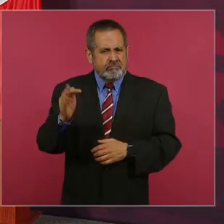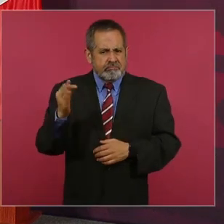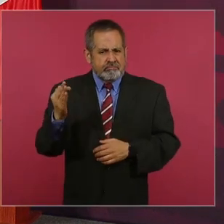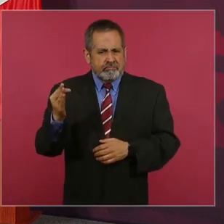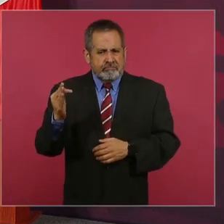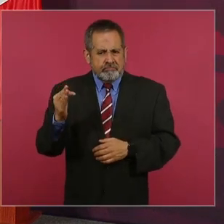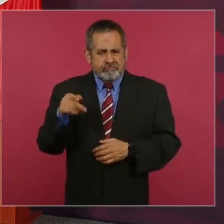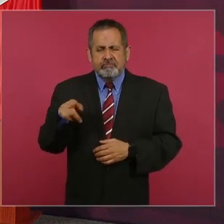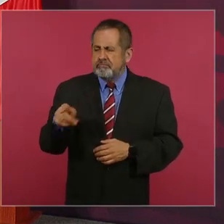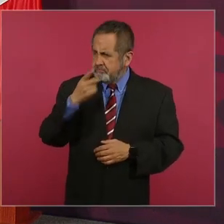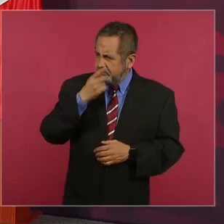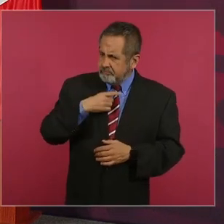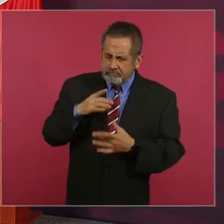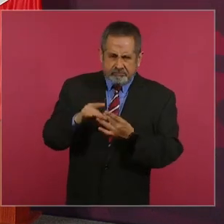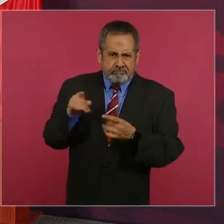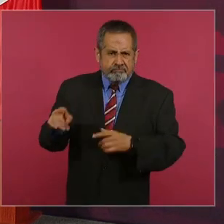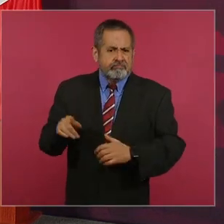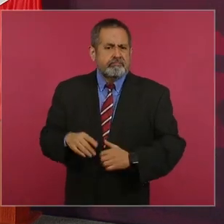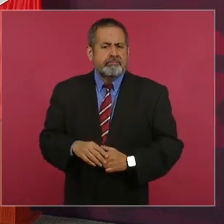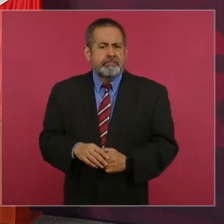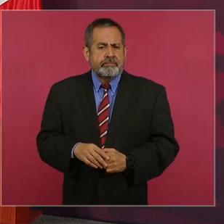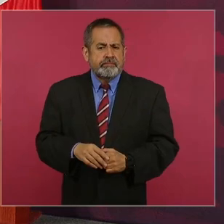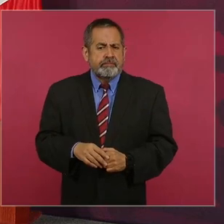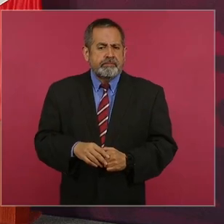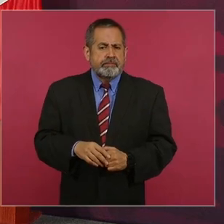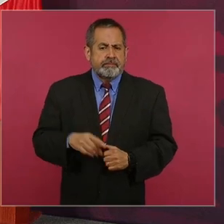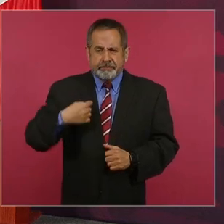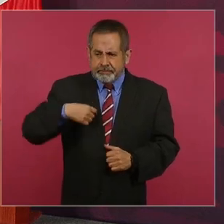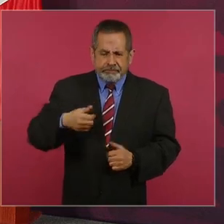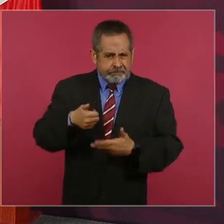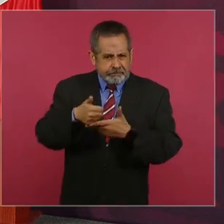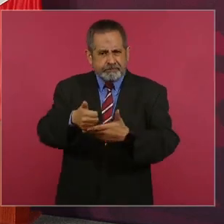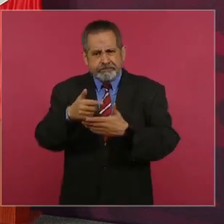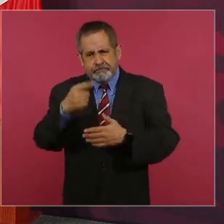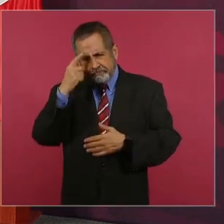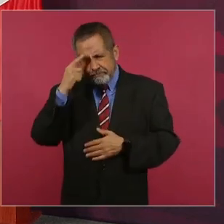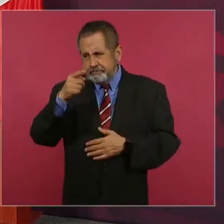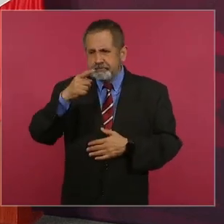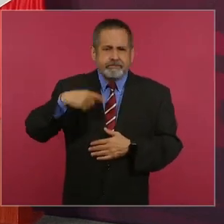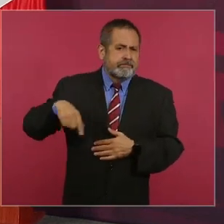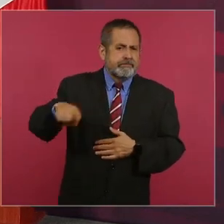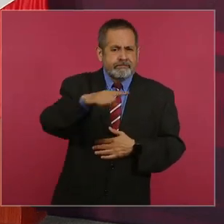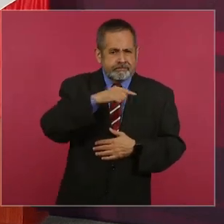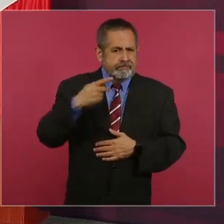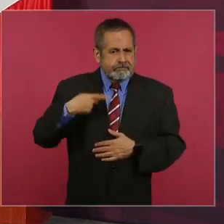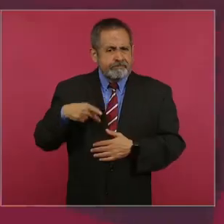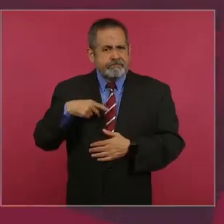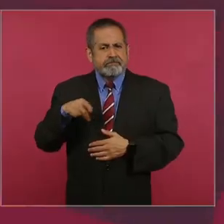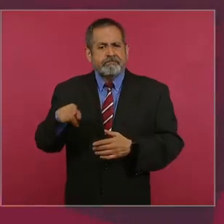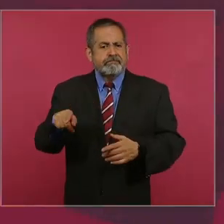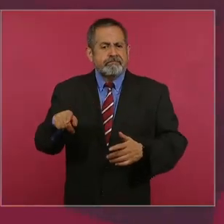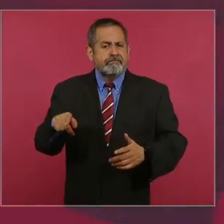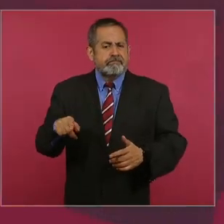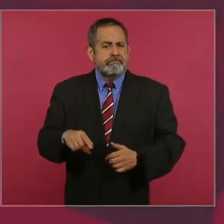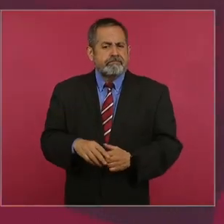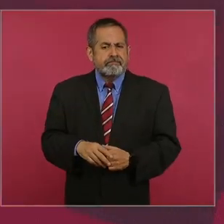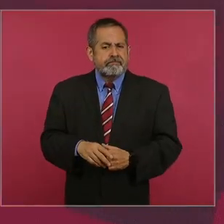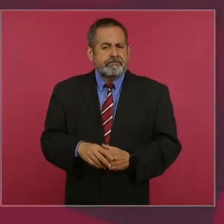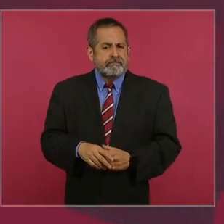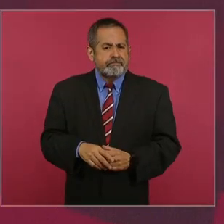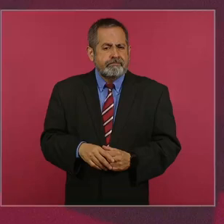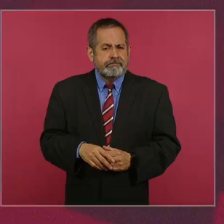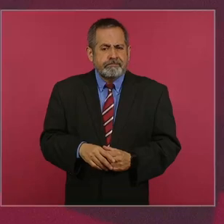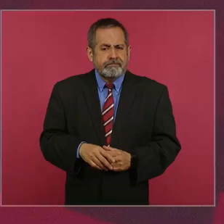y me decía que ayudáramos para que la gente no